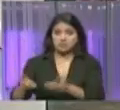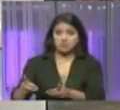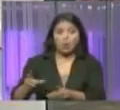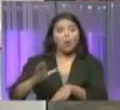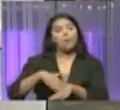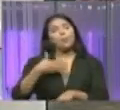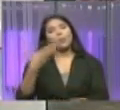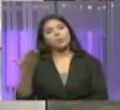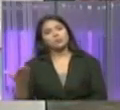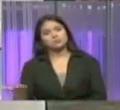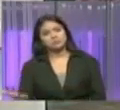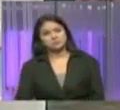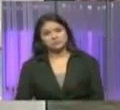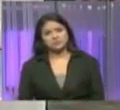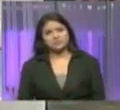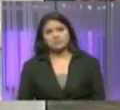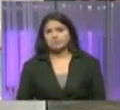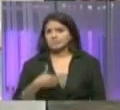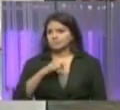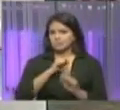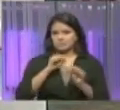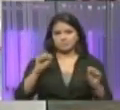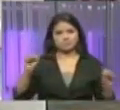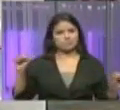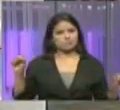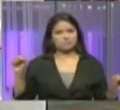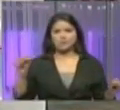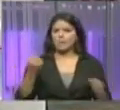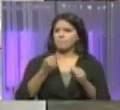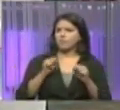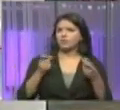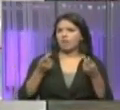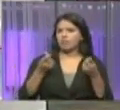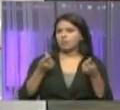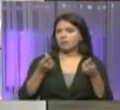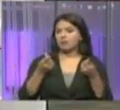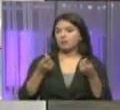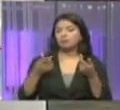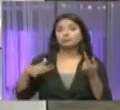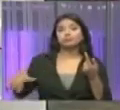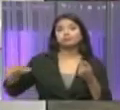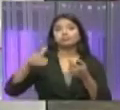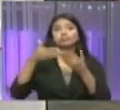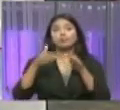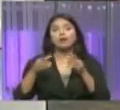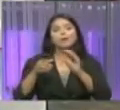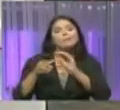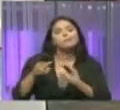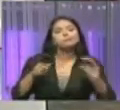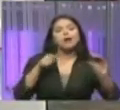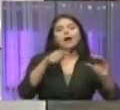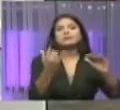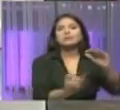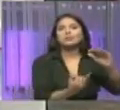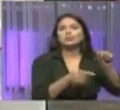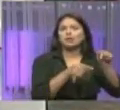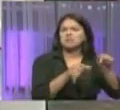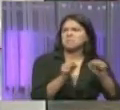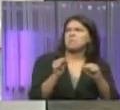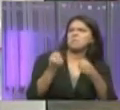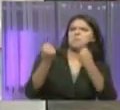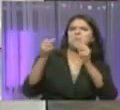porque yo no puedo utilizar los recursos públicos en instituciones que desacatan y